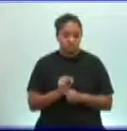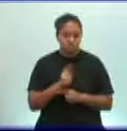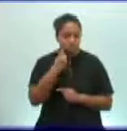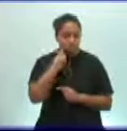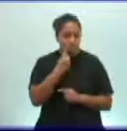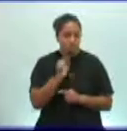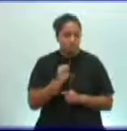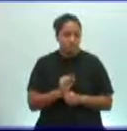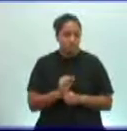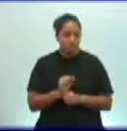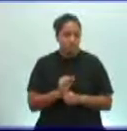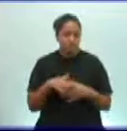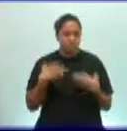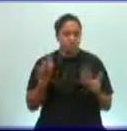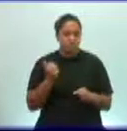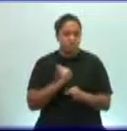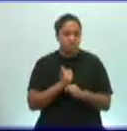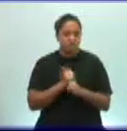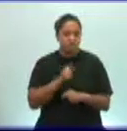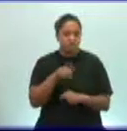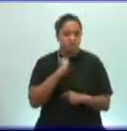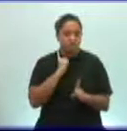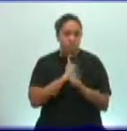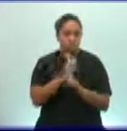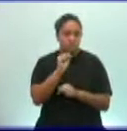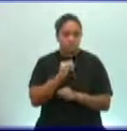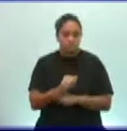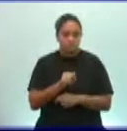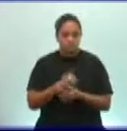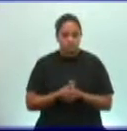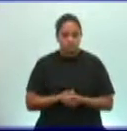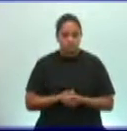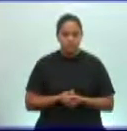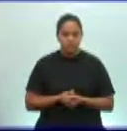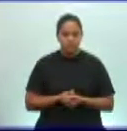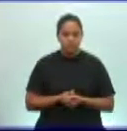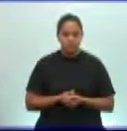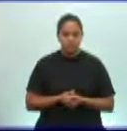conocer los contenidos del encuentro de hoy.